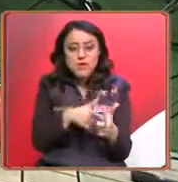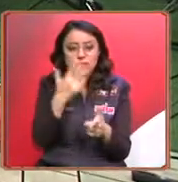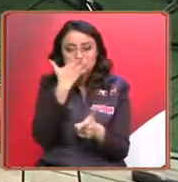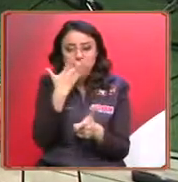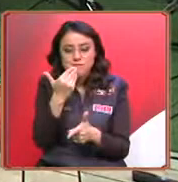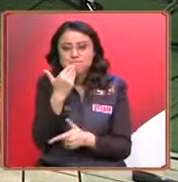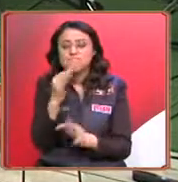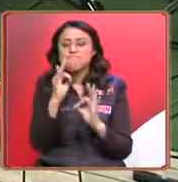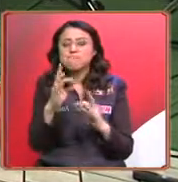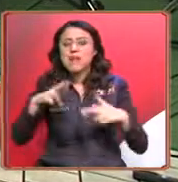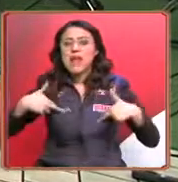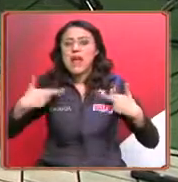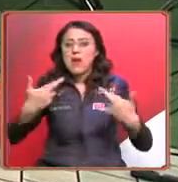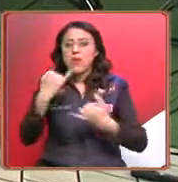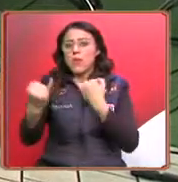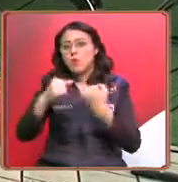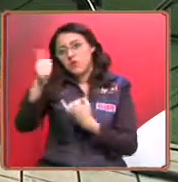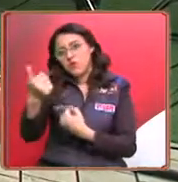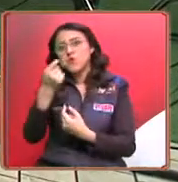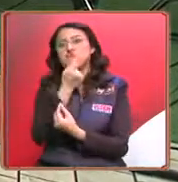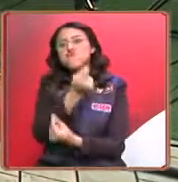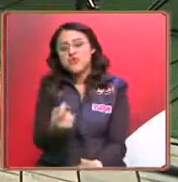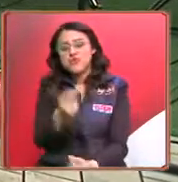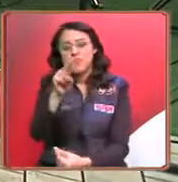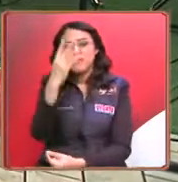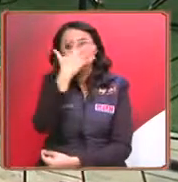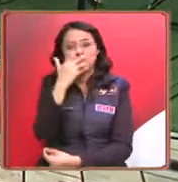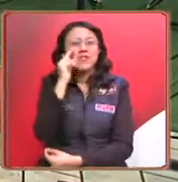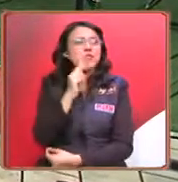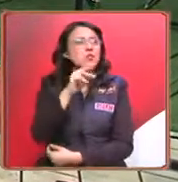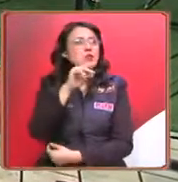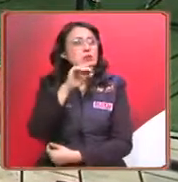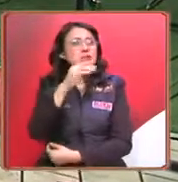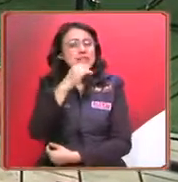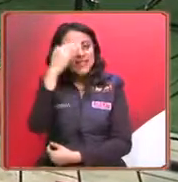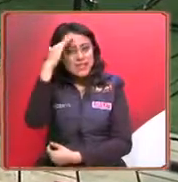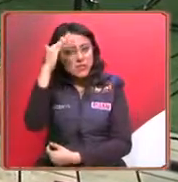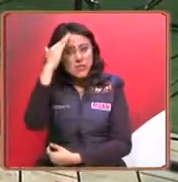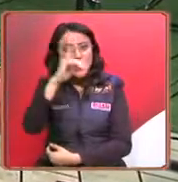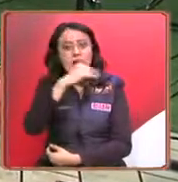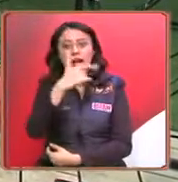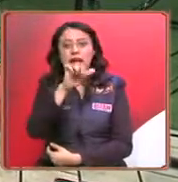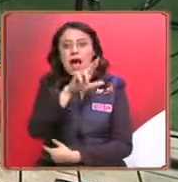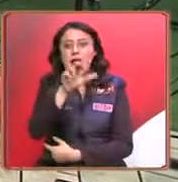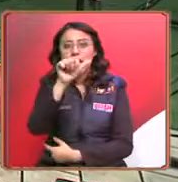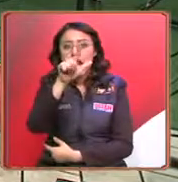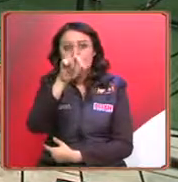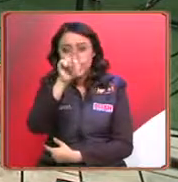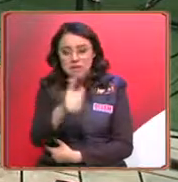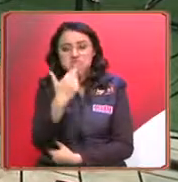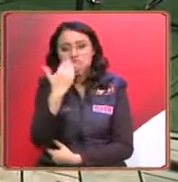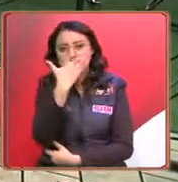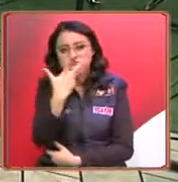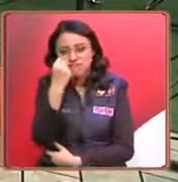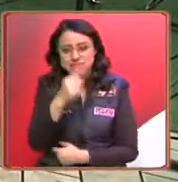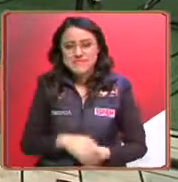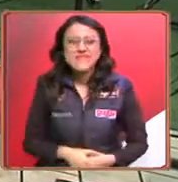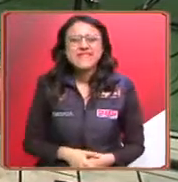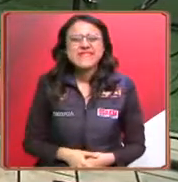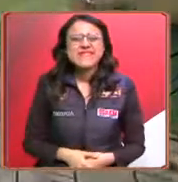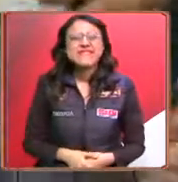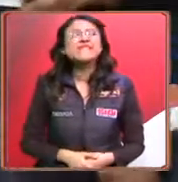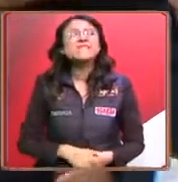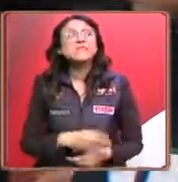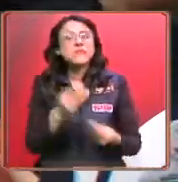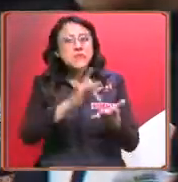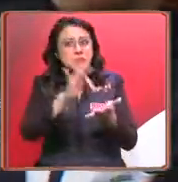bonita y que regalen un juguete a otro niño. Vean nada más, señor Garralda, bellísimo ver esto. Qué a todo dar. Bueno, pues ahora, agradeciendo